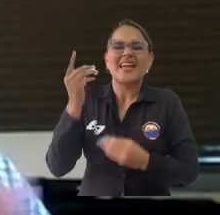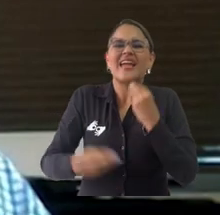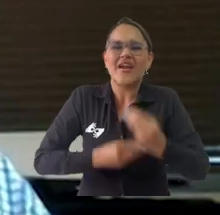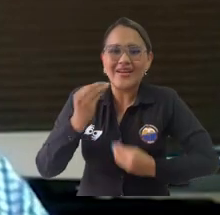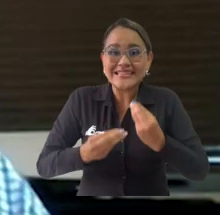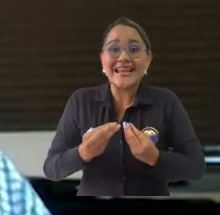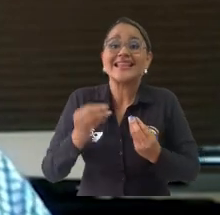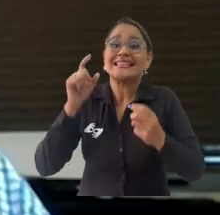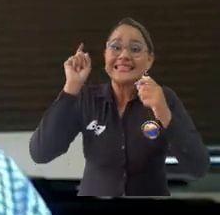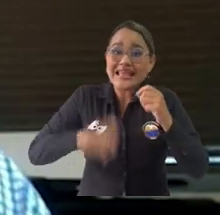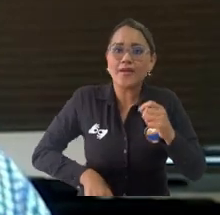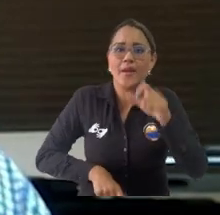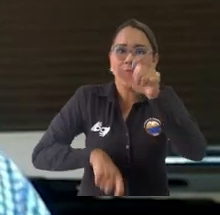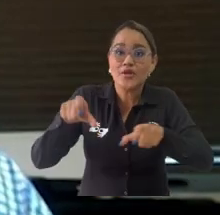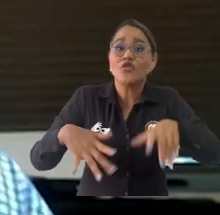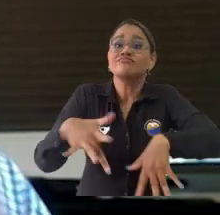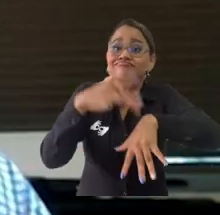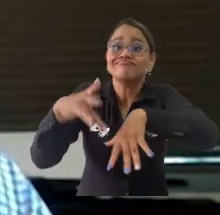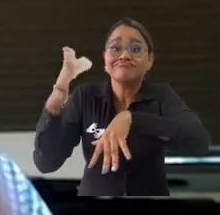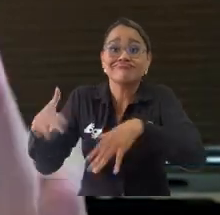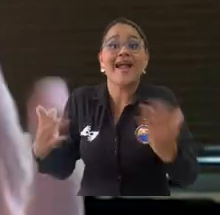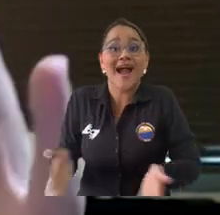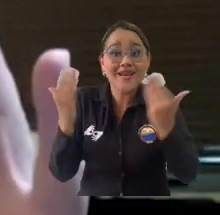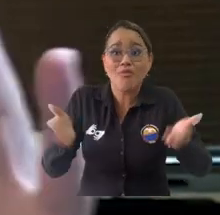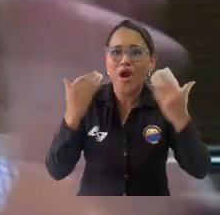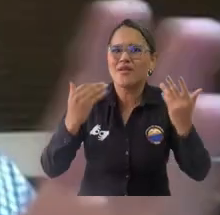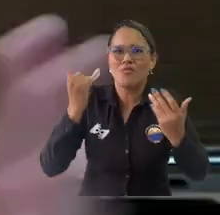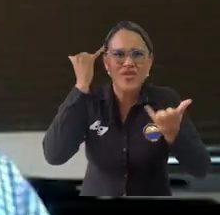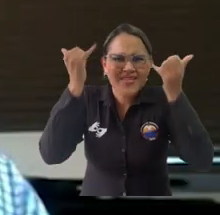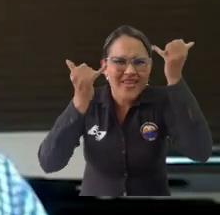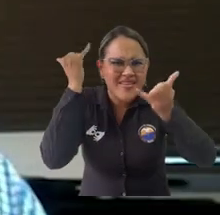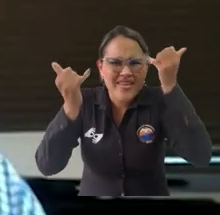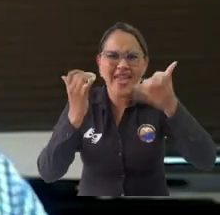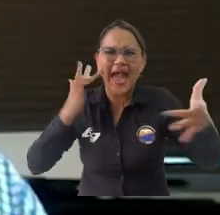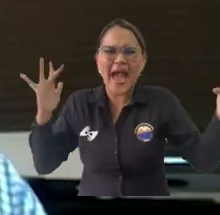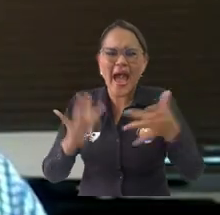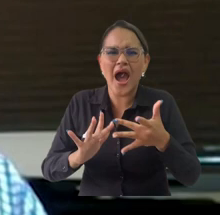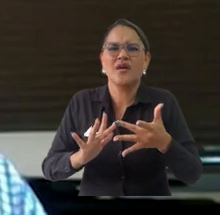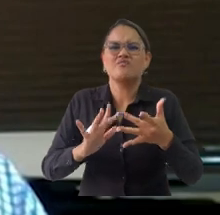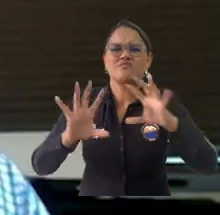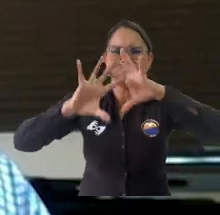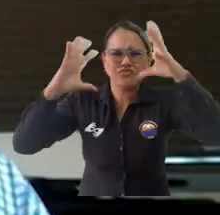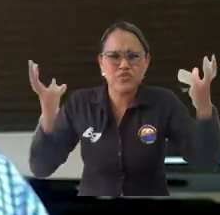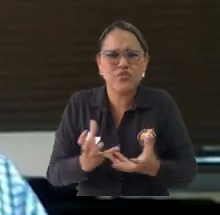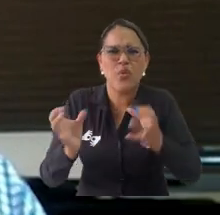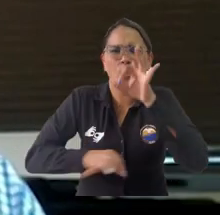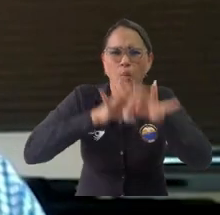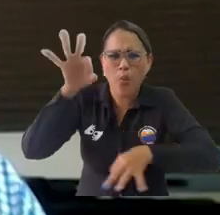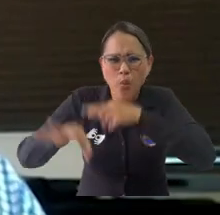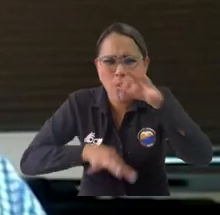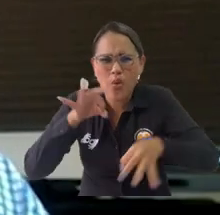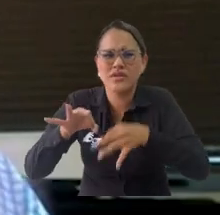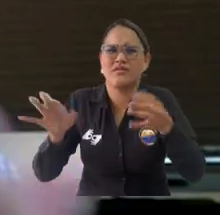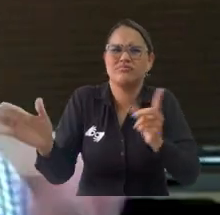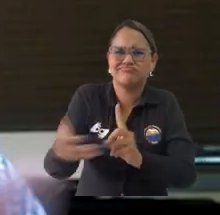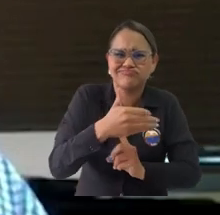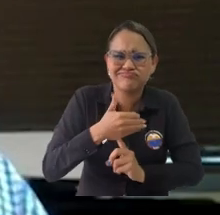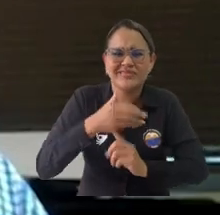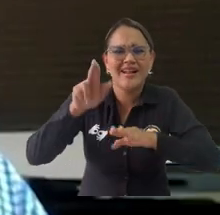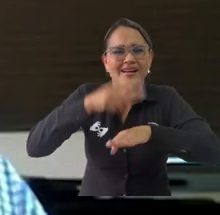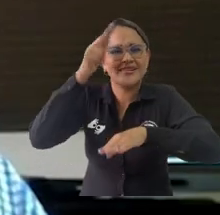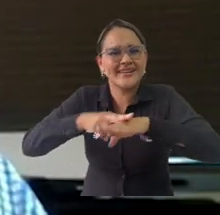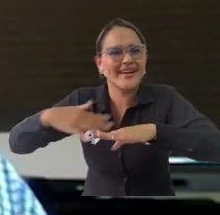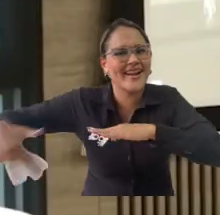universidad nuevos emprendedores, tenemos que ver un poco más hacia la resiliencia del planeta, hacia la sustentabilidad, hacia los